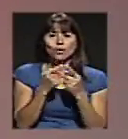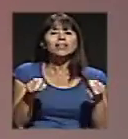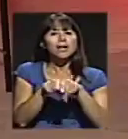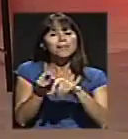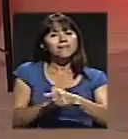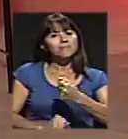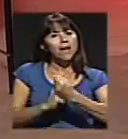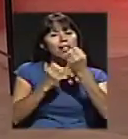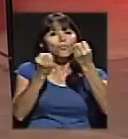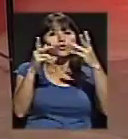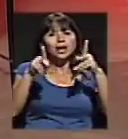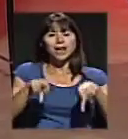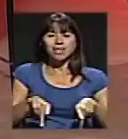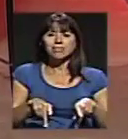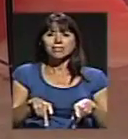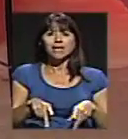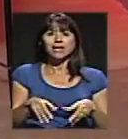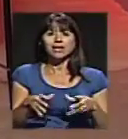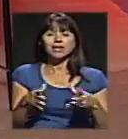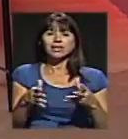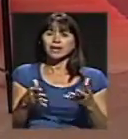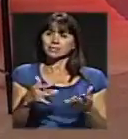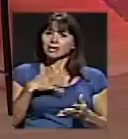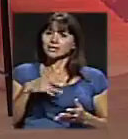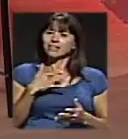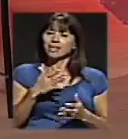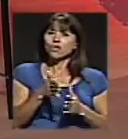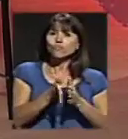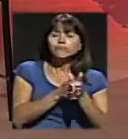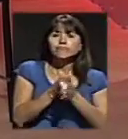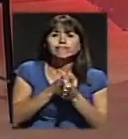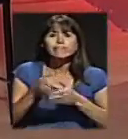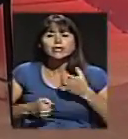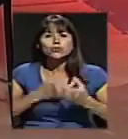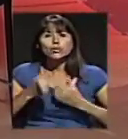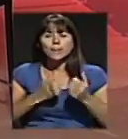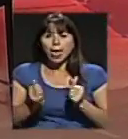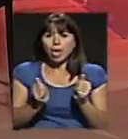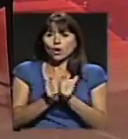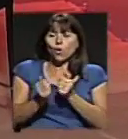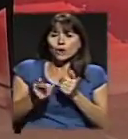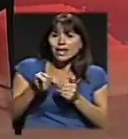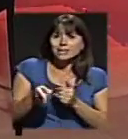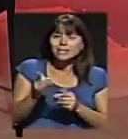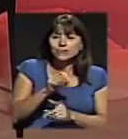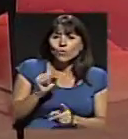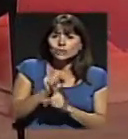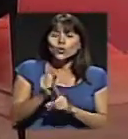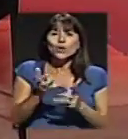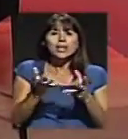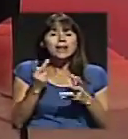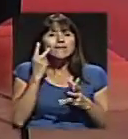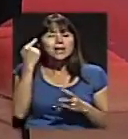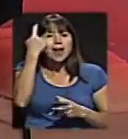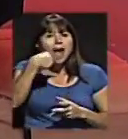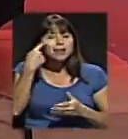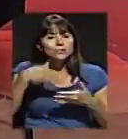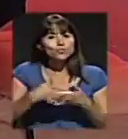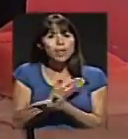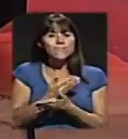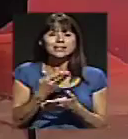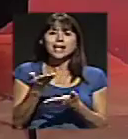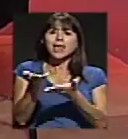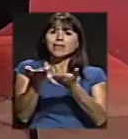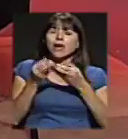gente que se ha sentido entusiasmada con esta candidatura, que quiere ver caras nuevas, que quiere darle espacio a la